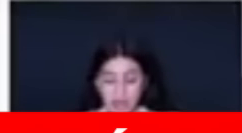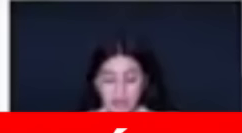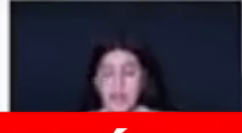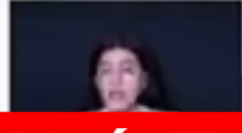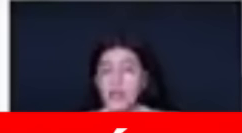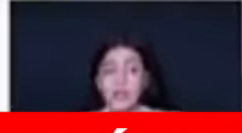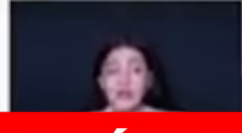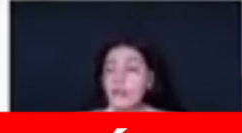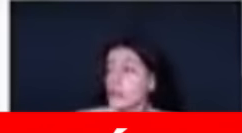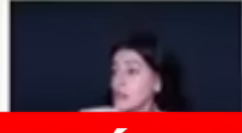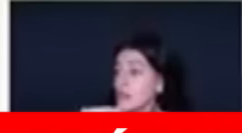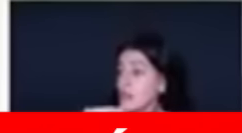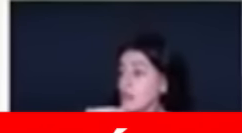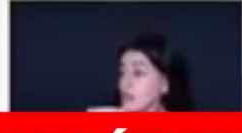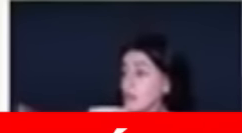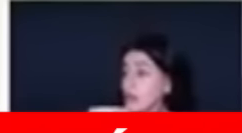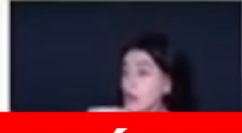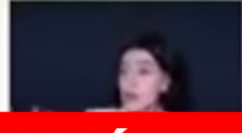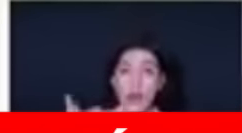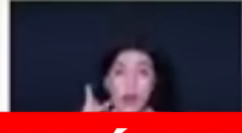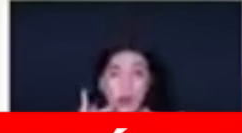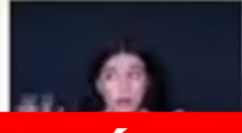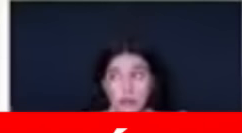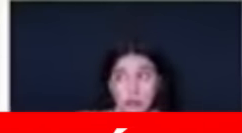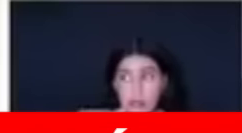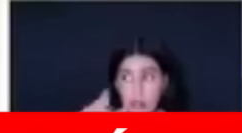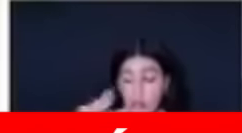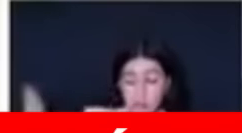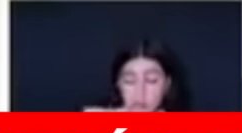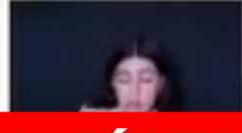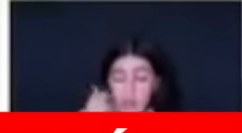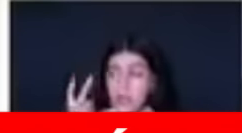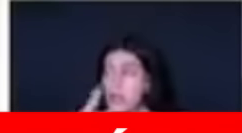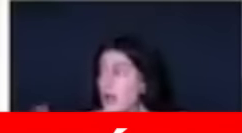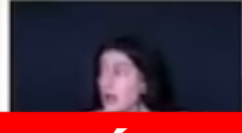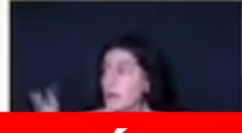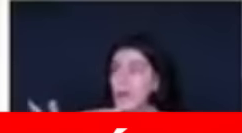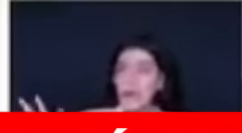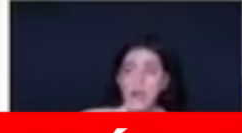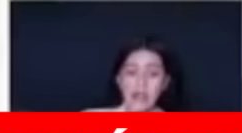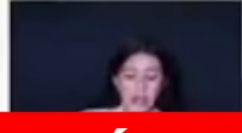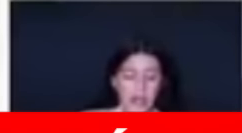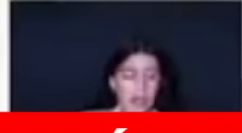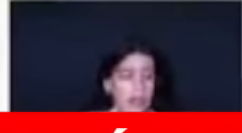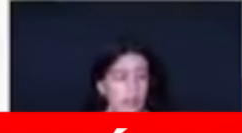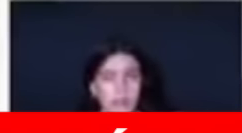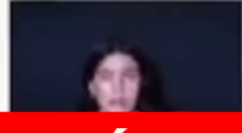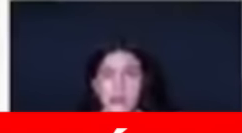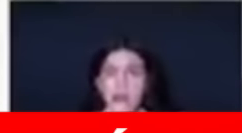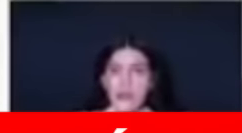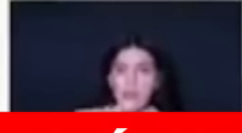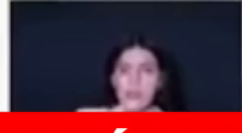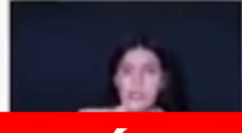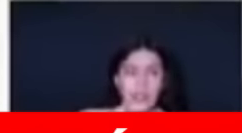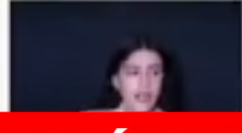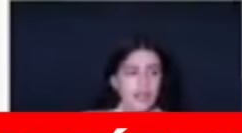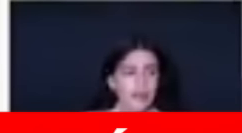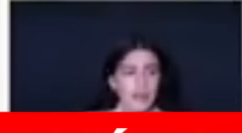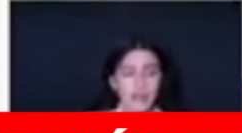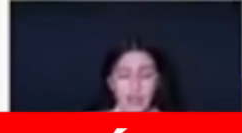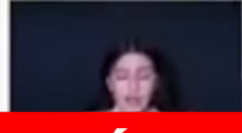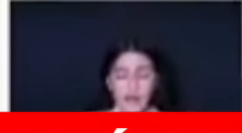le manden pruebas. ¿Quieren pruebas? Pues vean el miedo de la gente, vean a